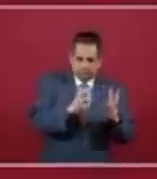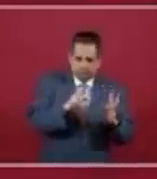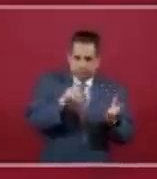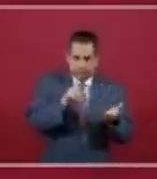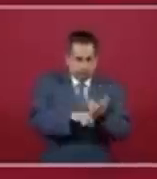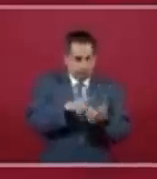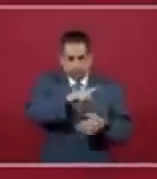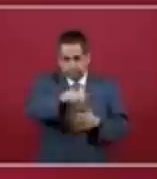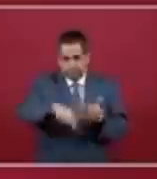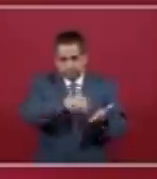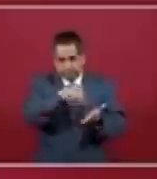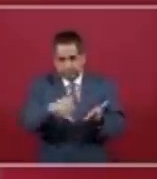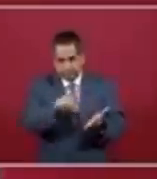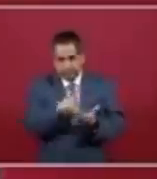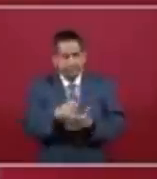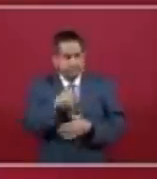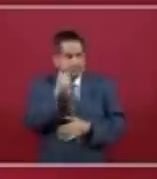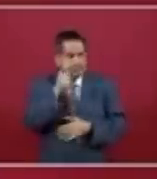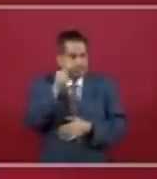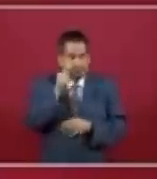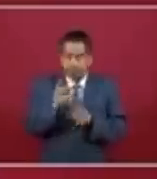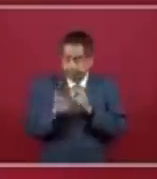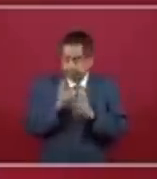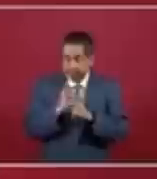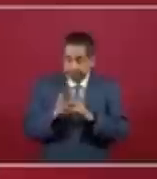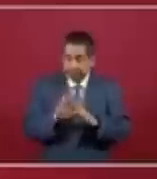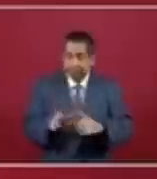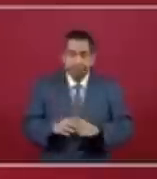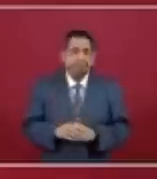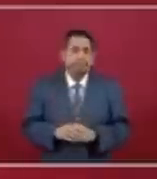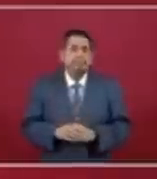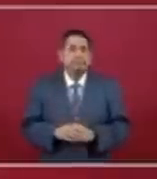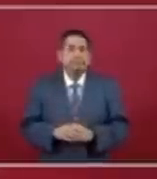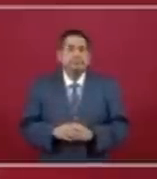isla. Ayer hablamos de esto.